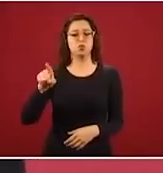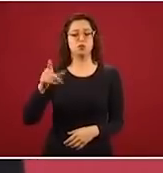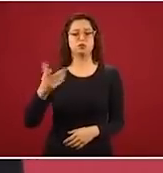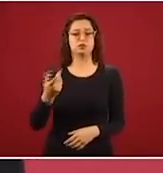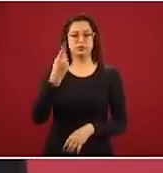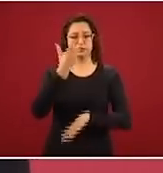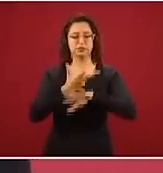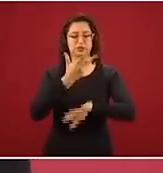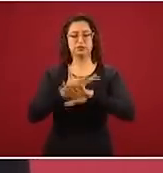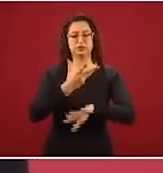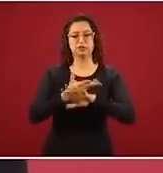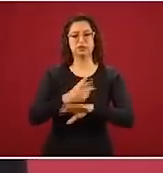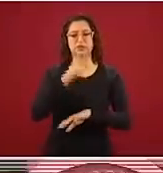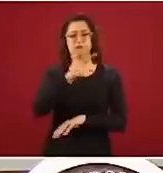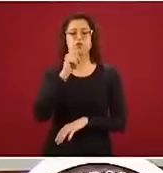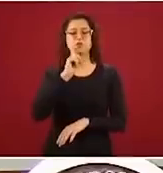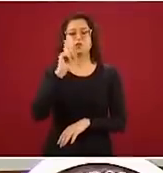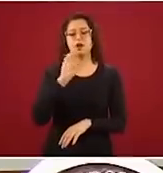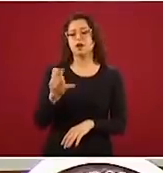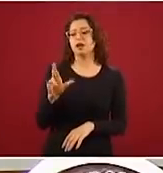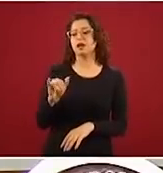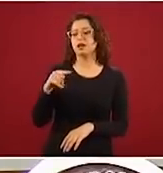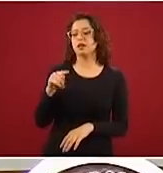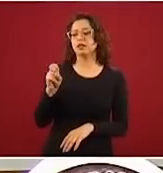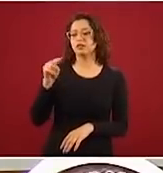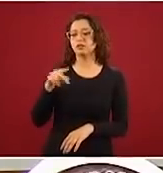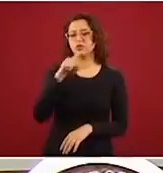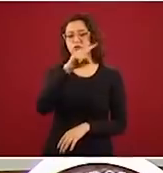Demócrata de Estados Unidos, la señora Clinton,